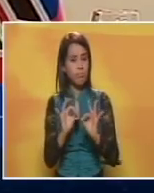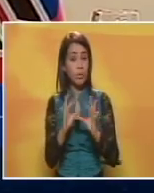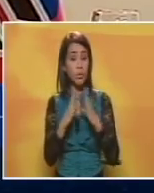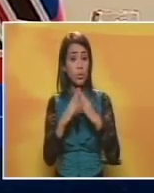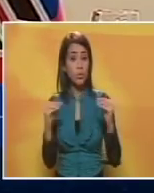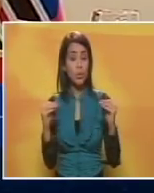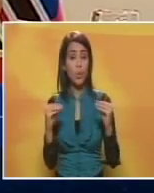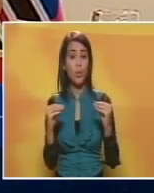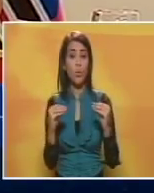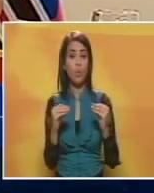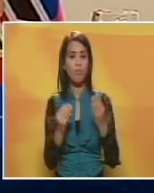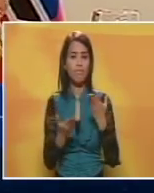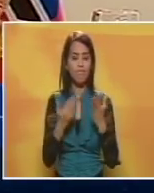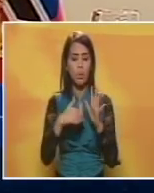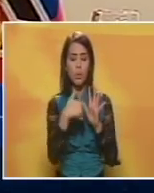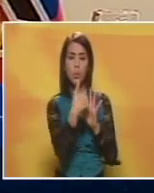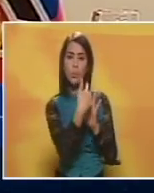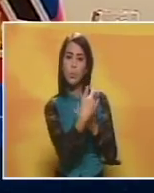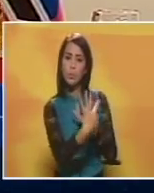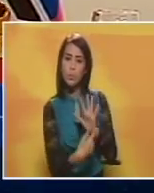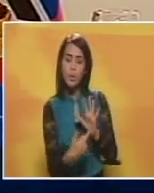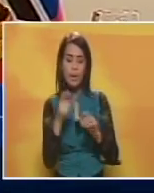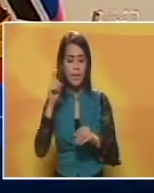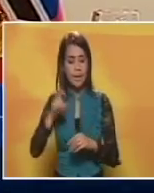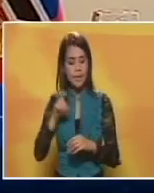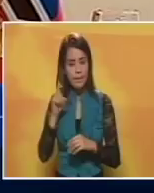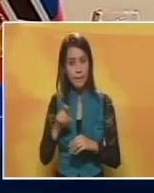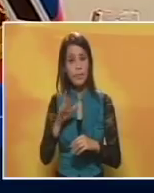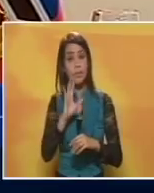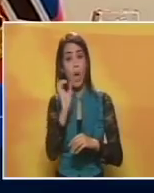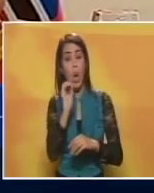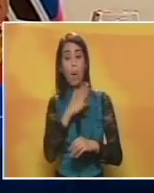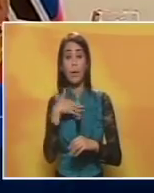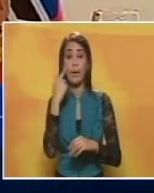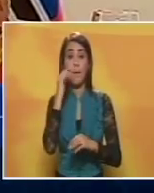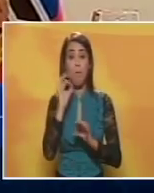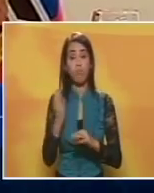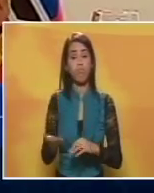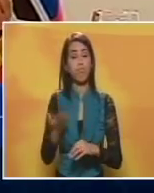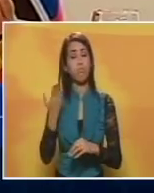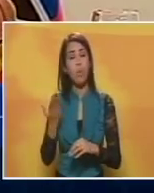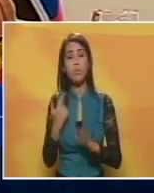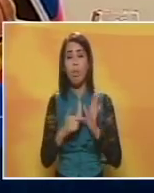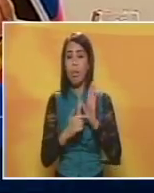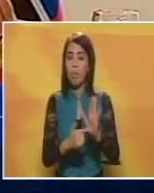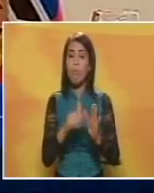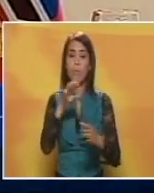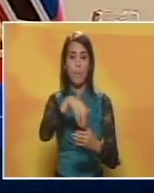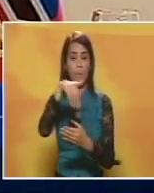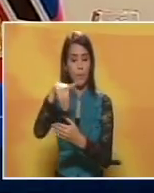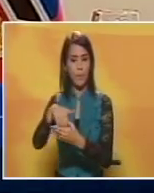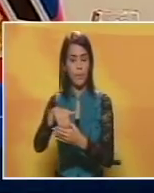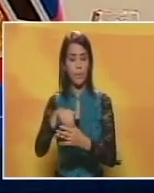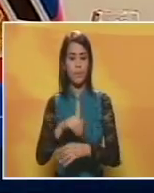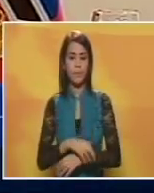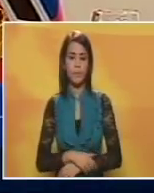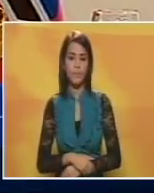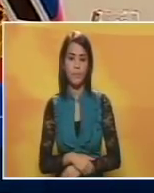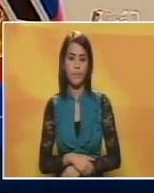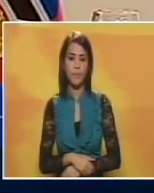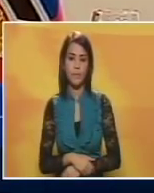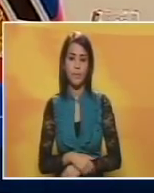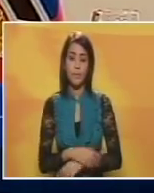aquellos aspectos que necesitan o que queremos resaltar en la elección, de manera tal